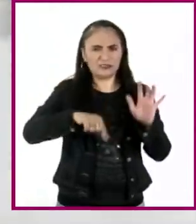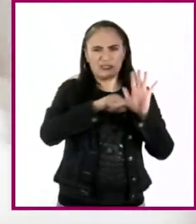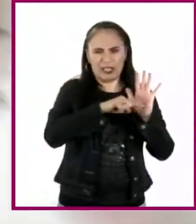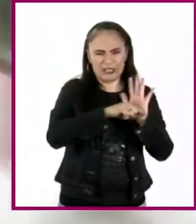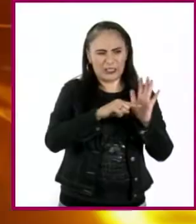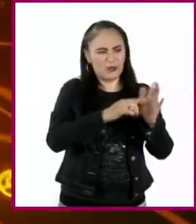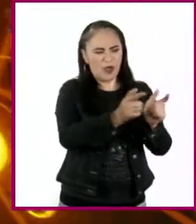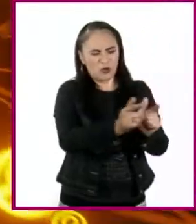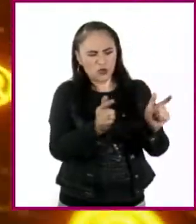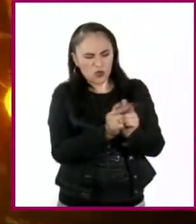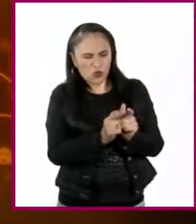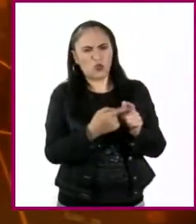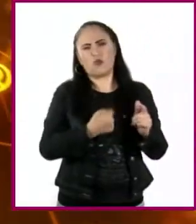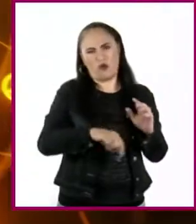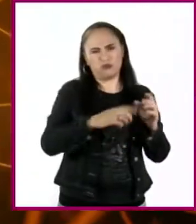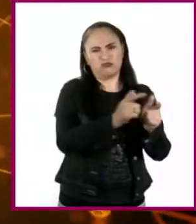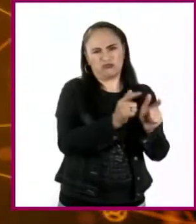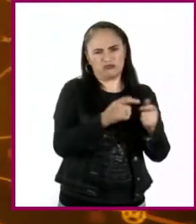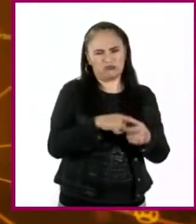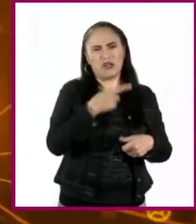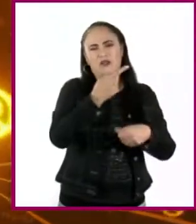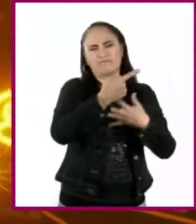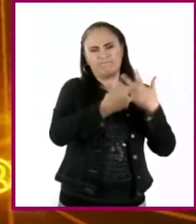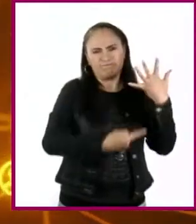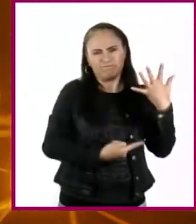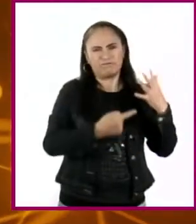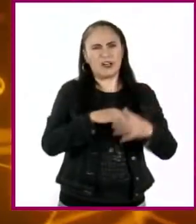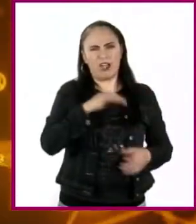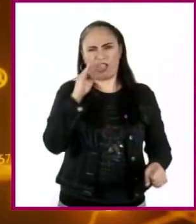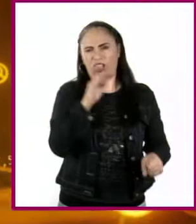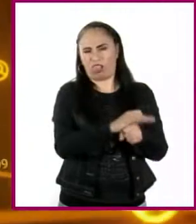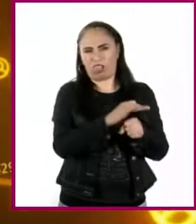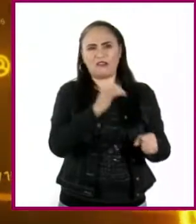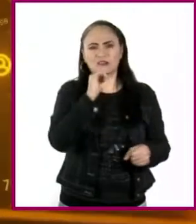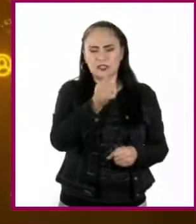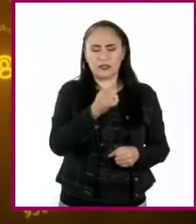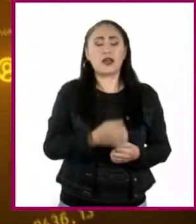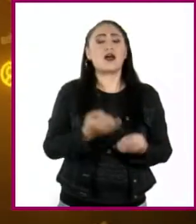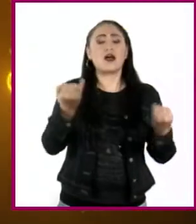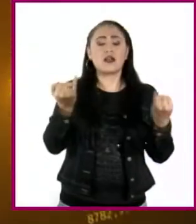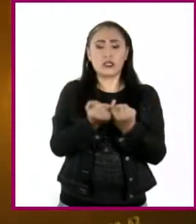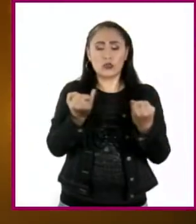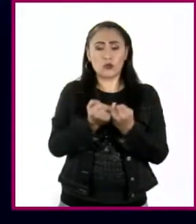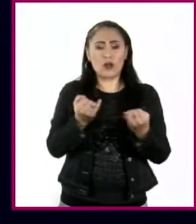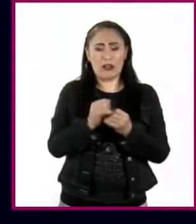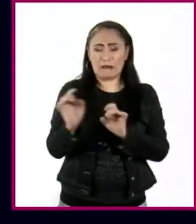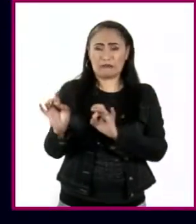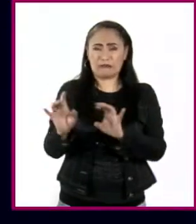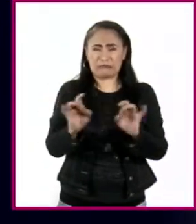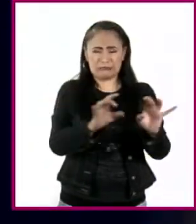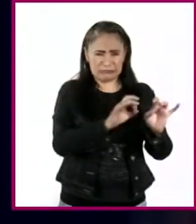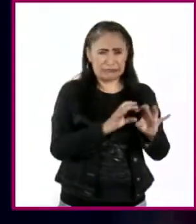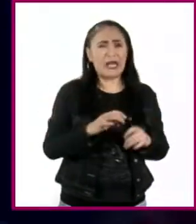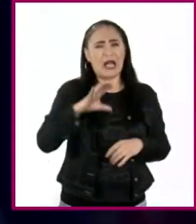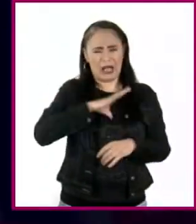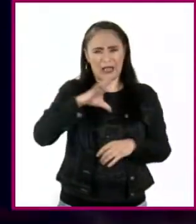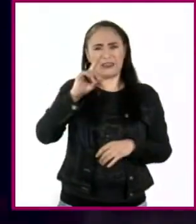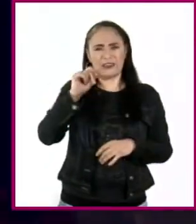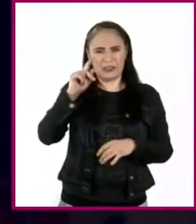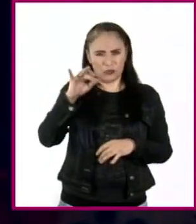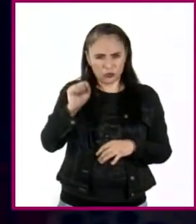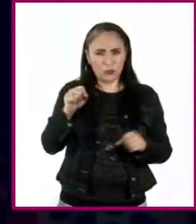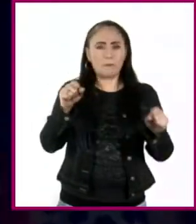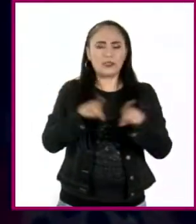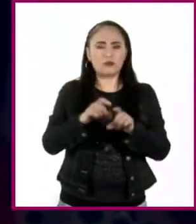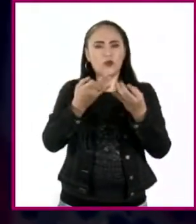vulnerables y platicaremos con expertos en el tema. Asimismo, tendremos algunos datos sobre este fenómeno social. También daremos información relevante